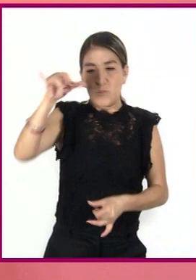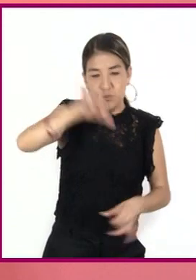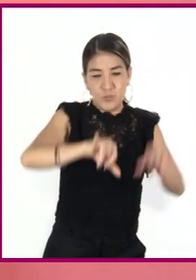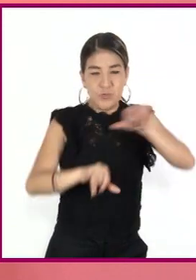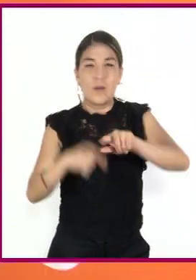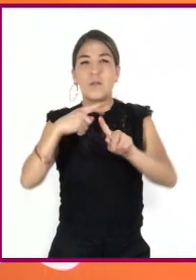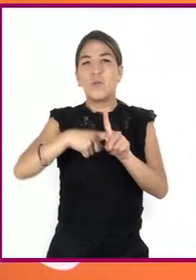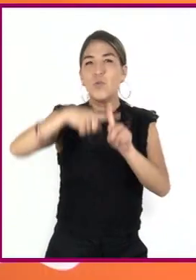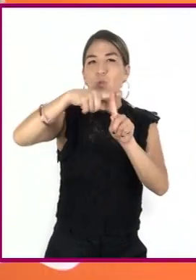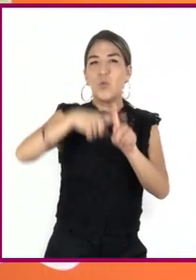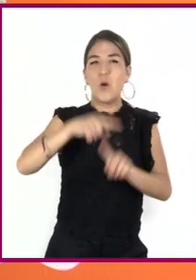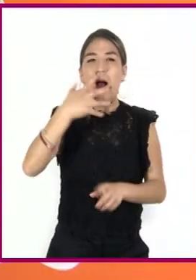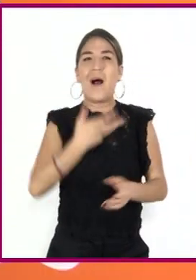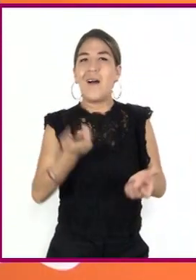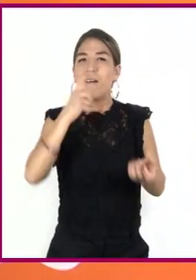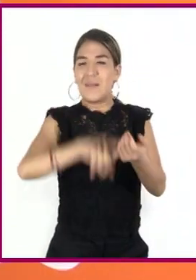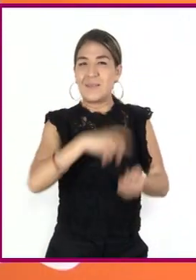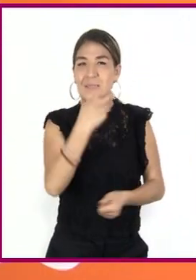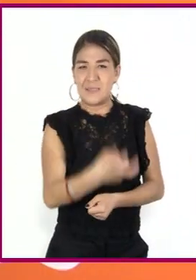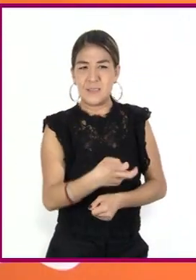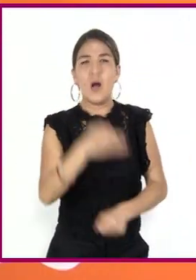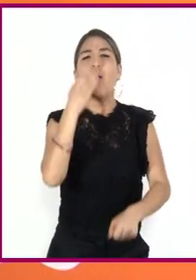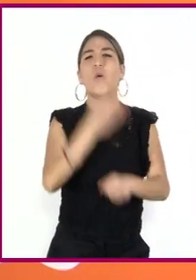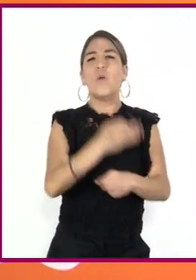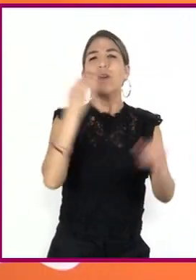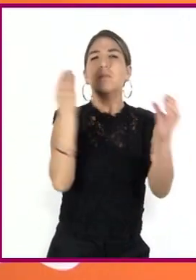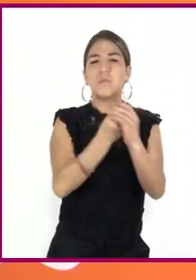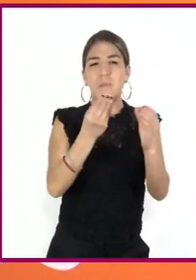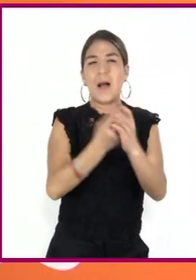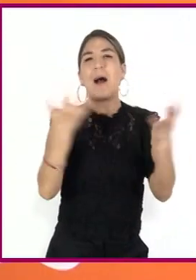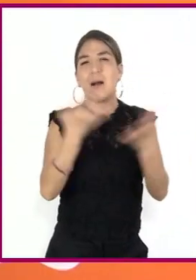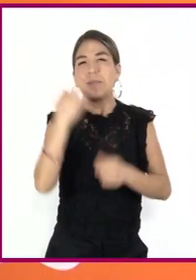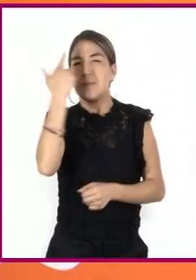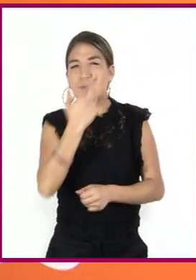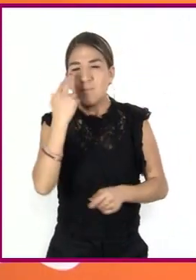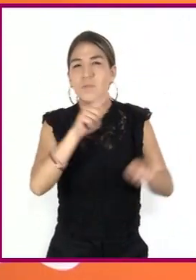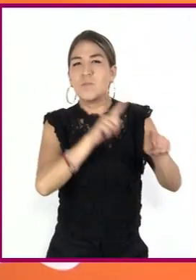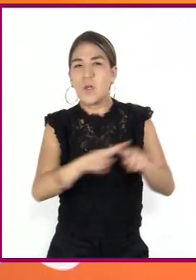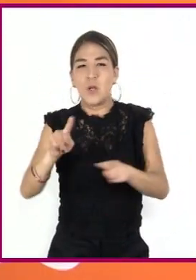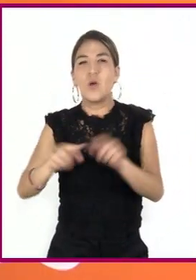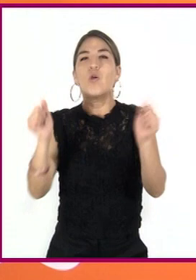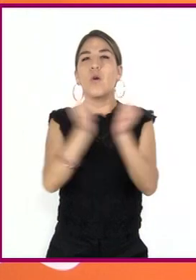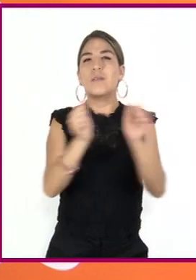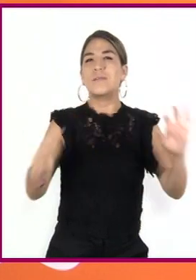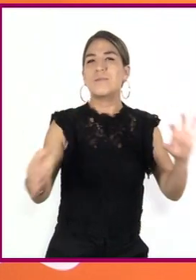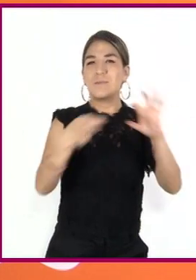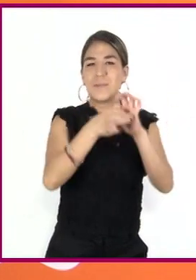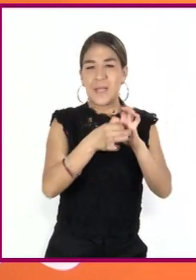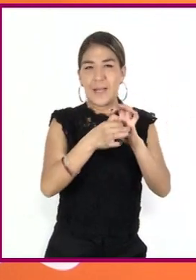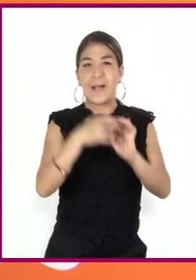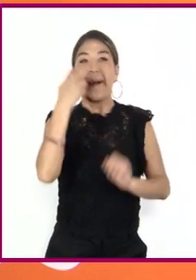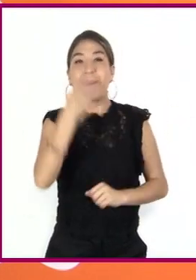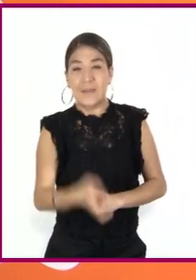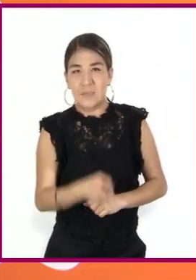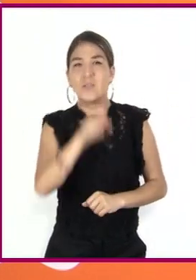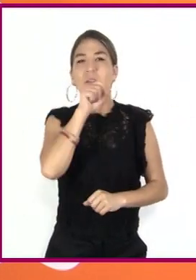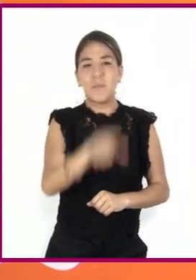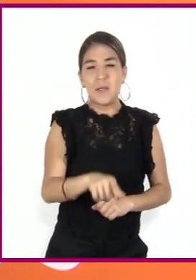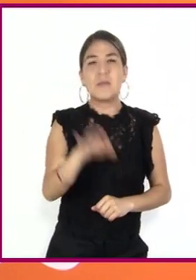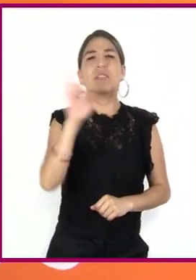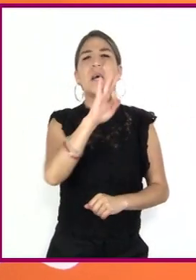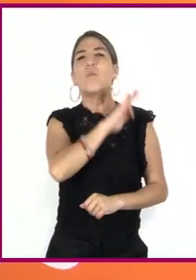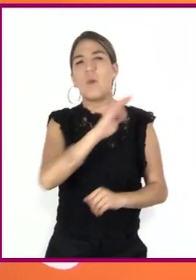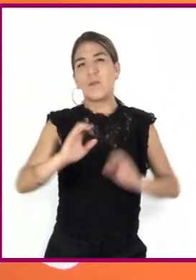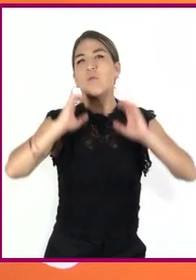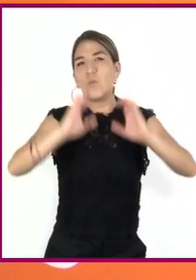cual se absorba. En esta sesión se realizaron algunos cálculos relacionados con la concentración. De esta manera, es posible